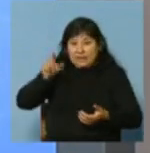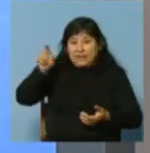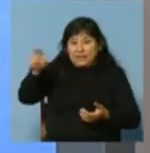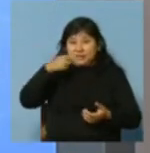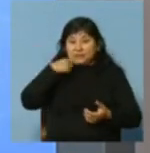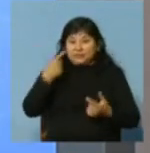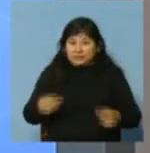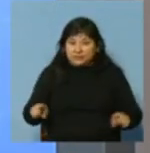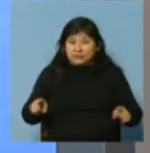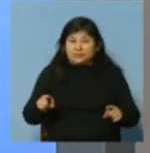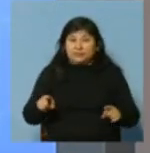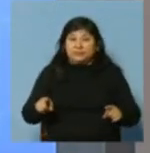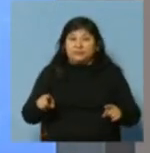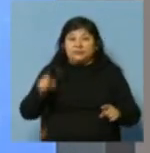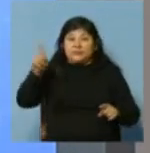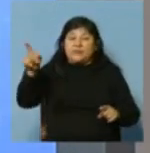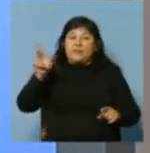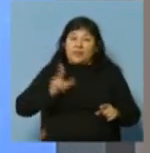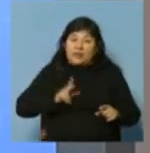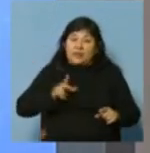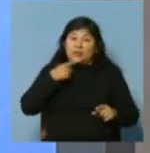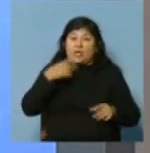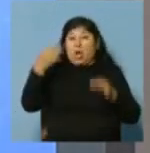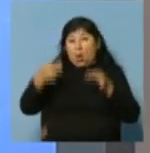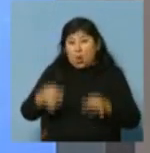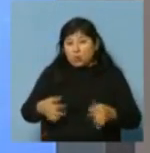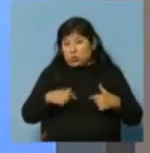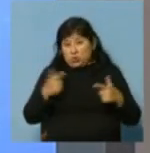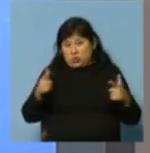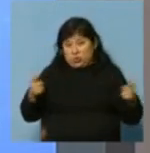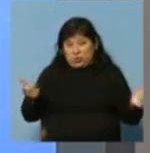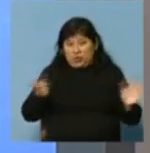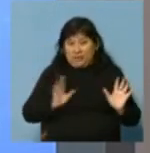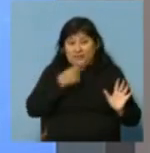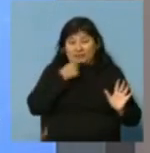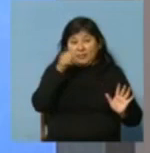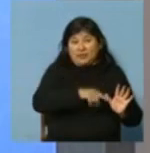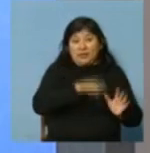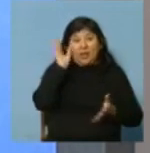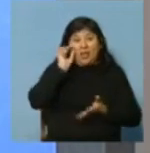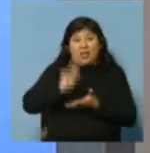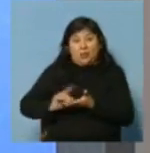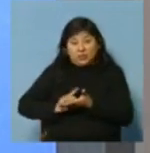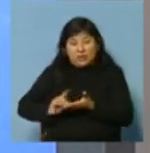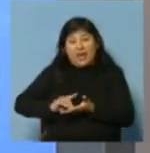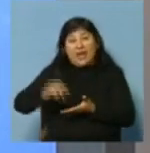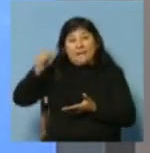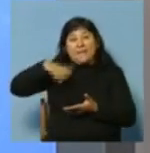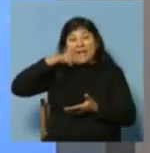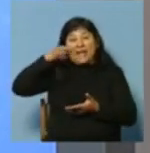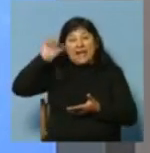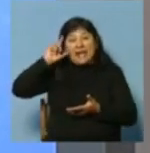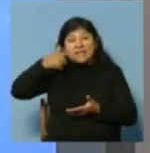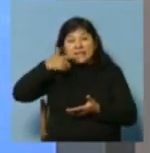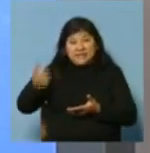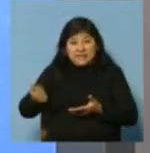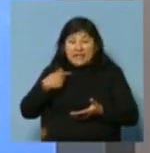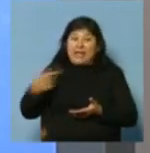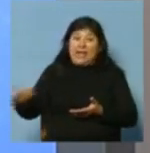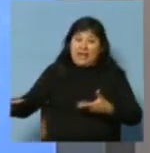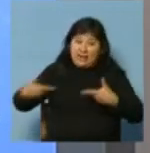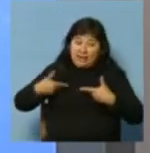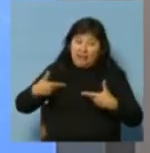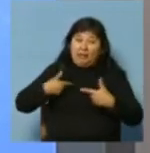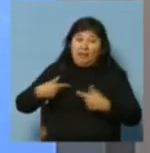fue la denunciante la diputada marta milesi de la provincia de río negro en su saneamiento hacia hacia mi persona ya sea